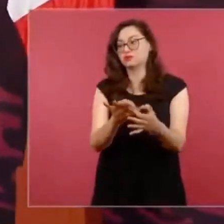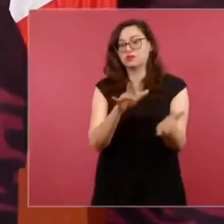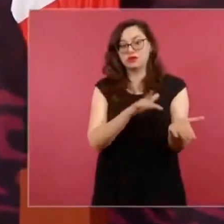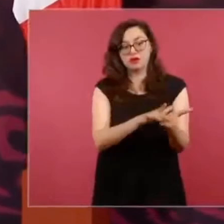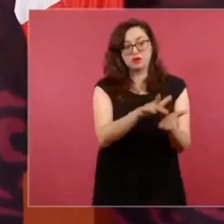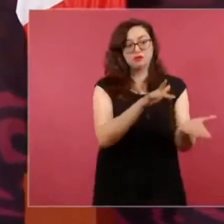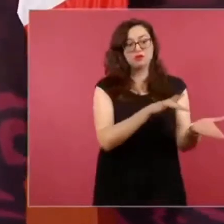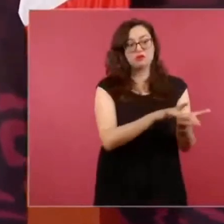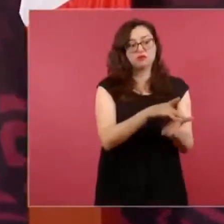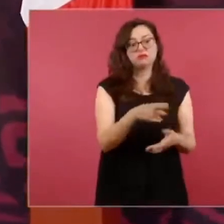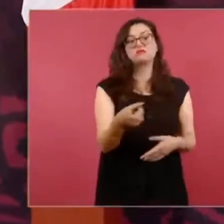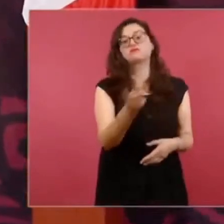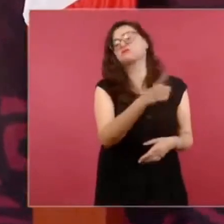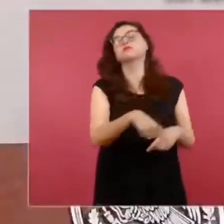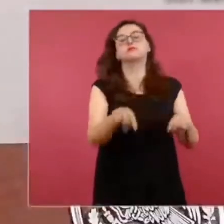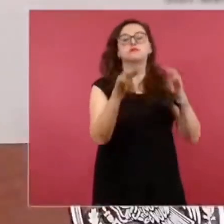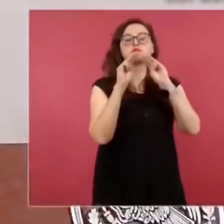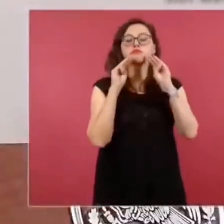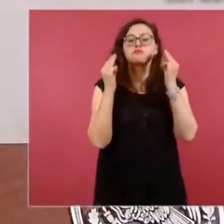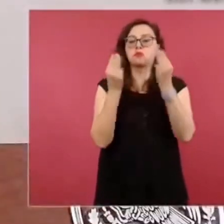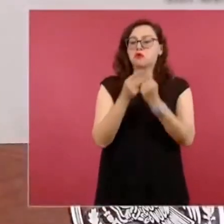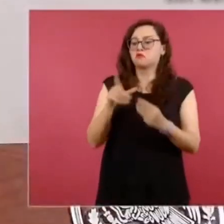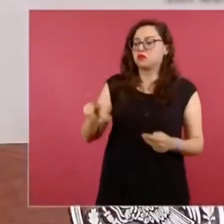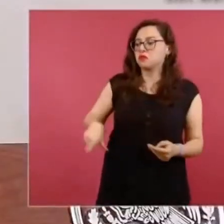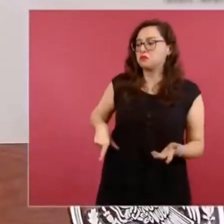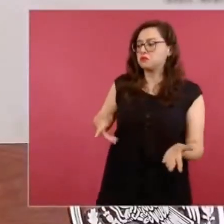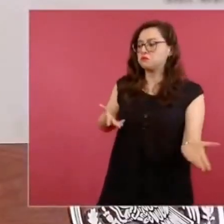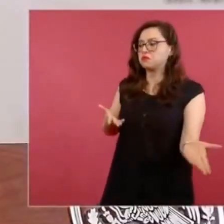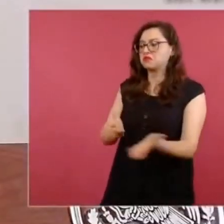el gobierno a las bandas.